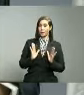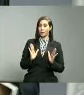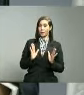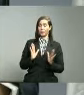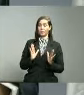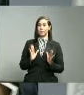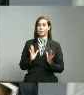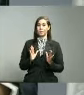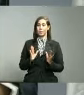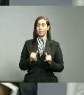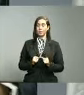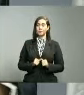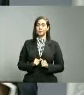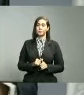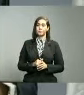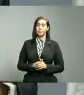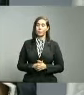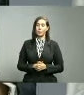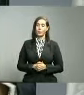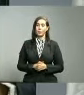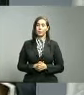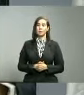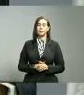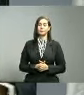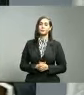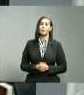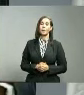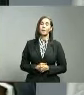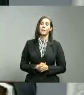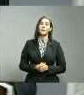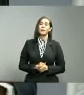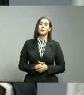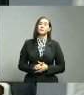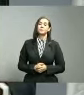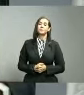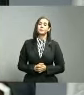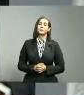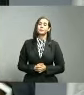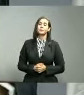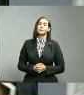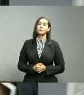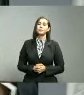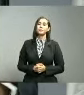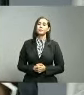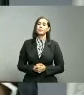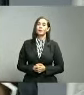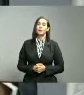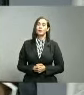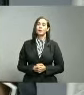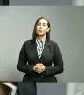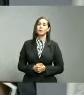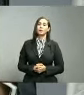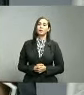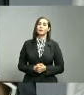podemos contener la expansión y extender esta fase un poco